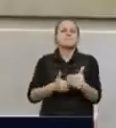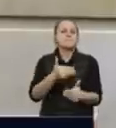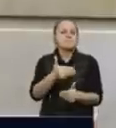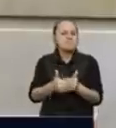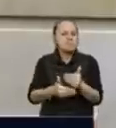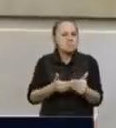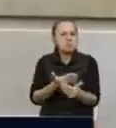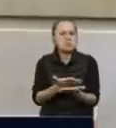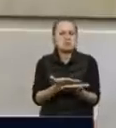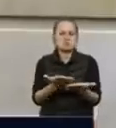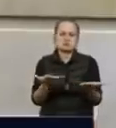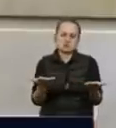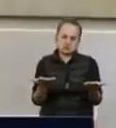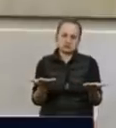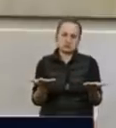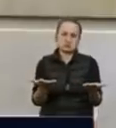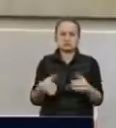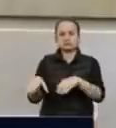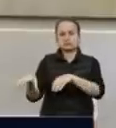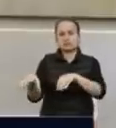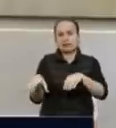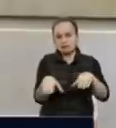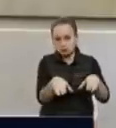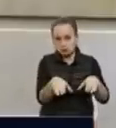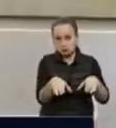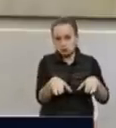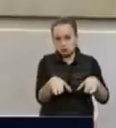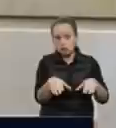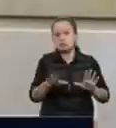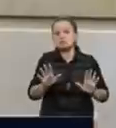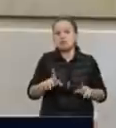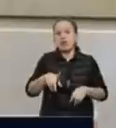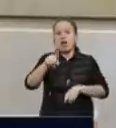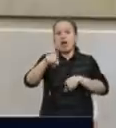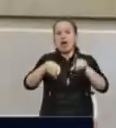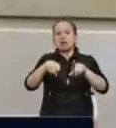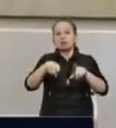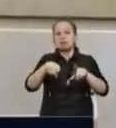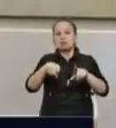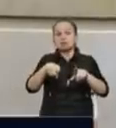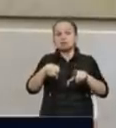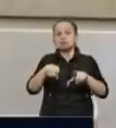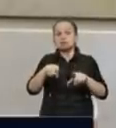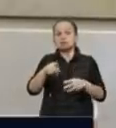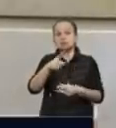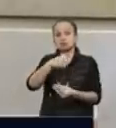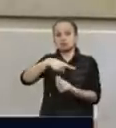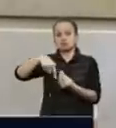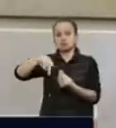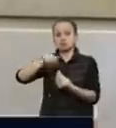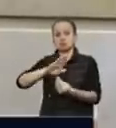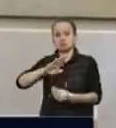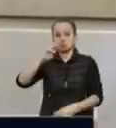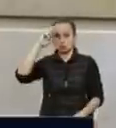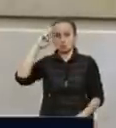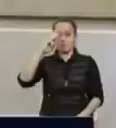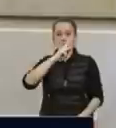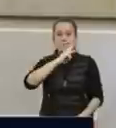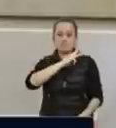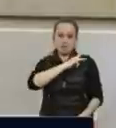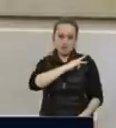procedimientos, por acciones que algunos miembros de fuerza pública